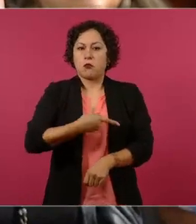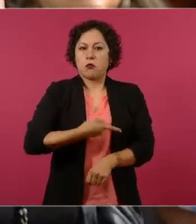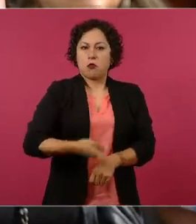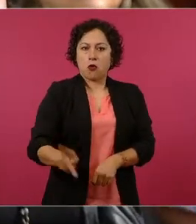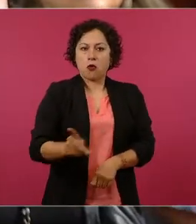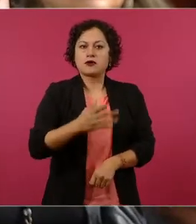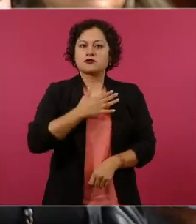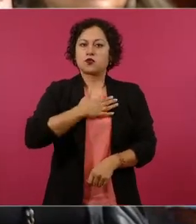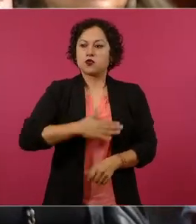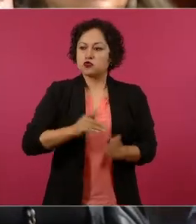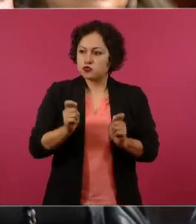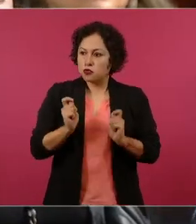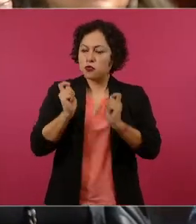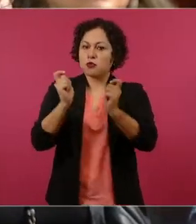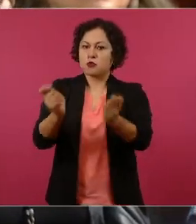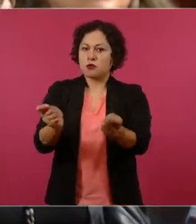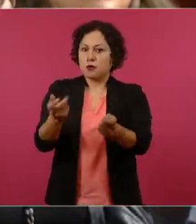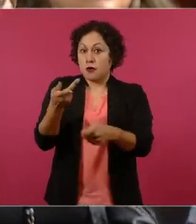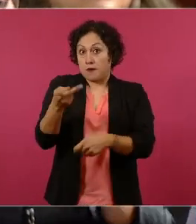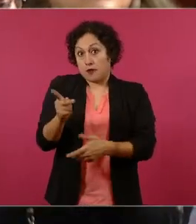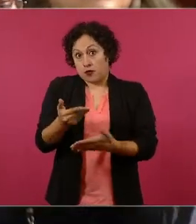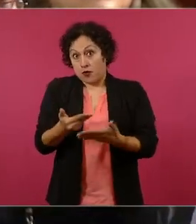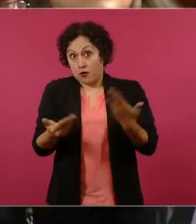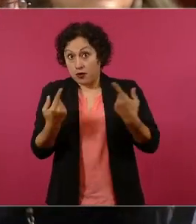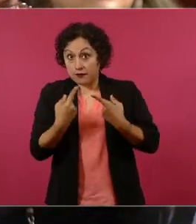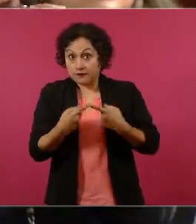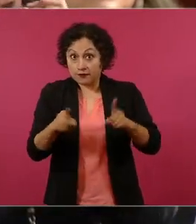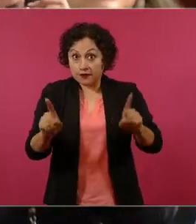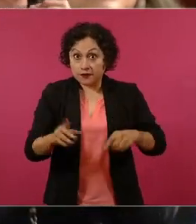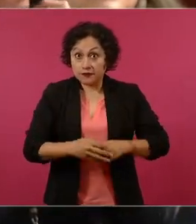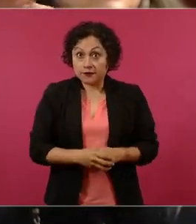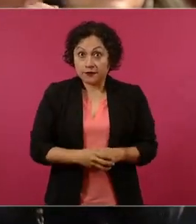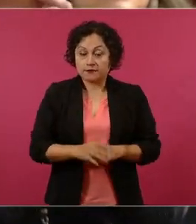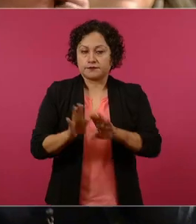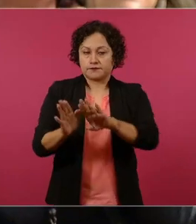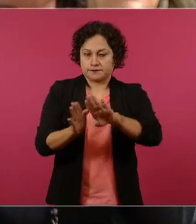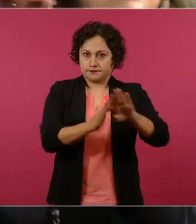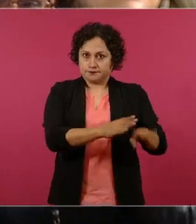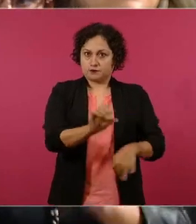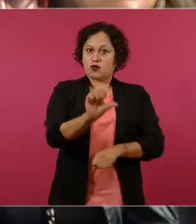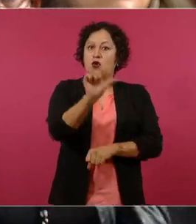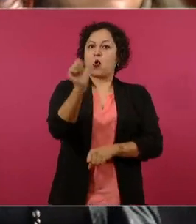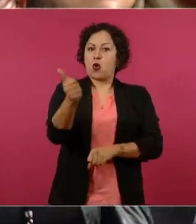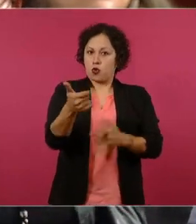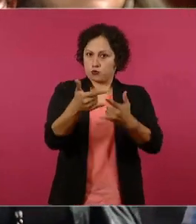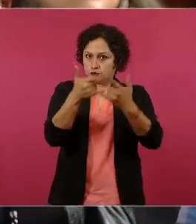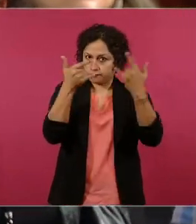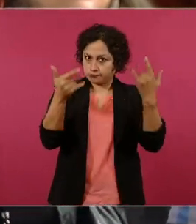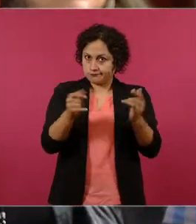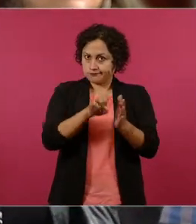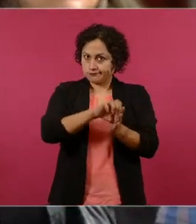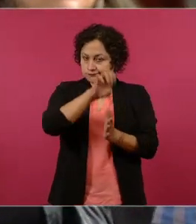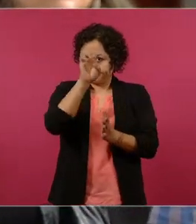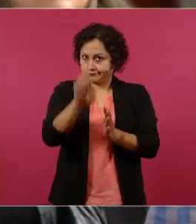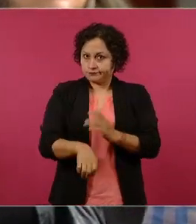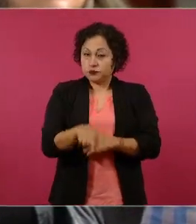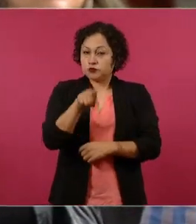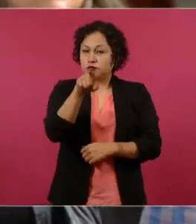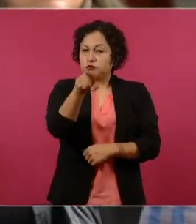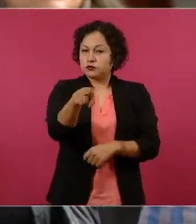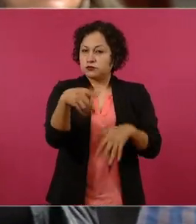está cumpliendo le voy a dar otro caso de impunidad y de in justicia y ese Sol lo toca bien cerca